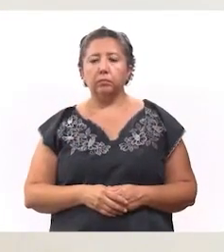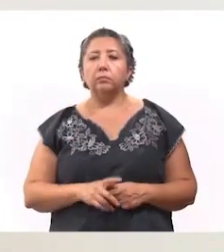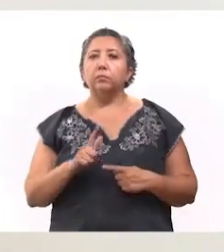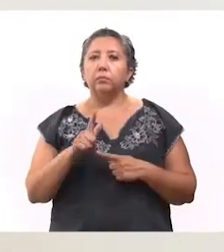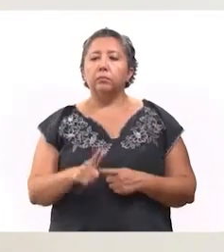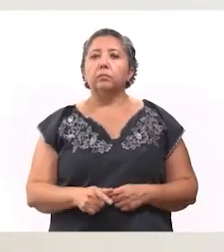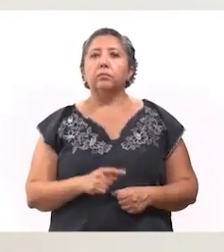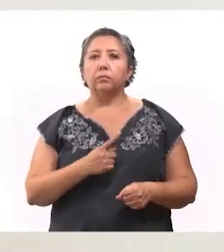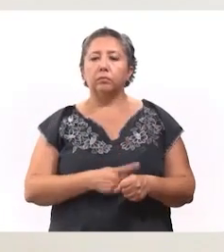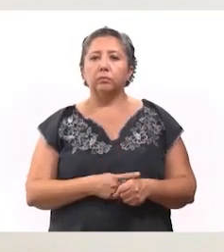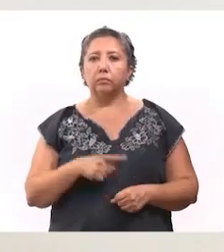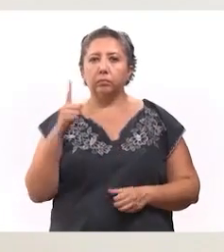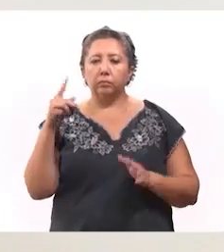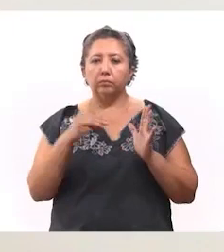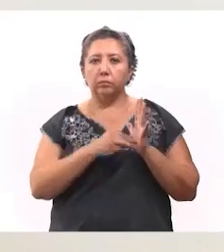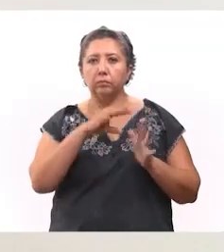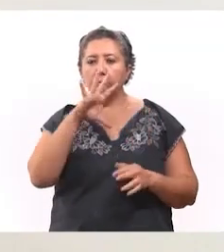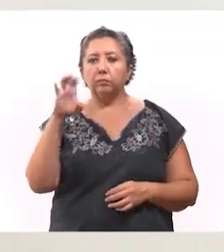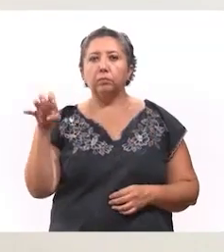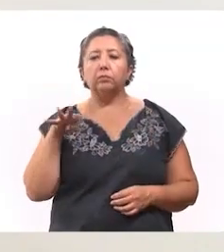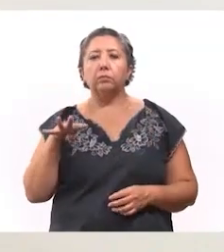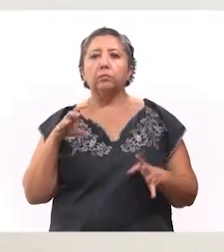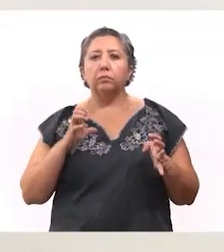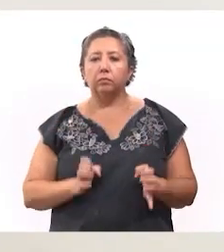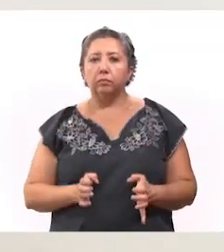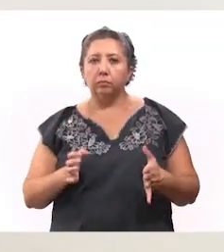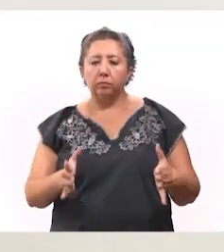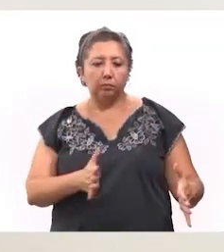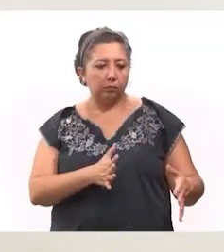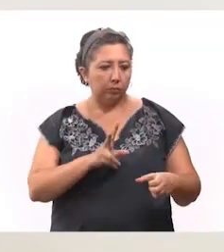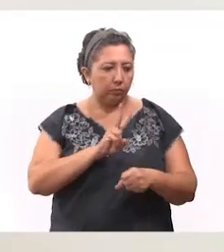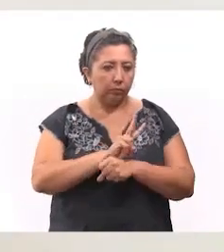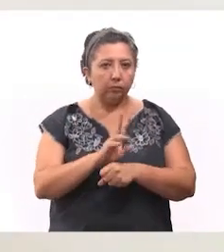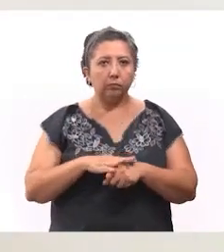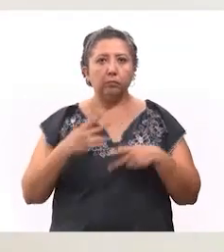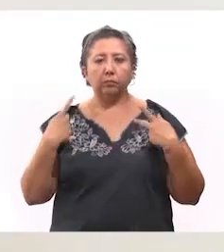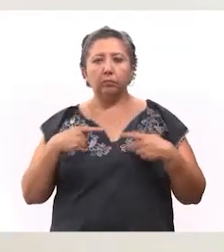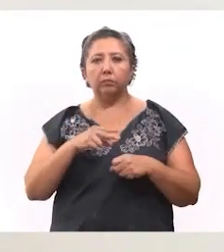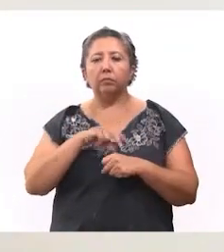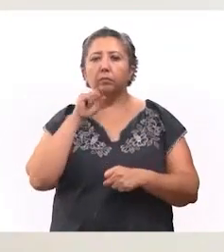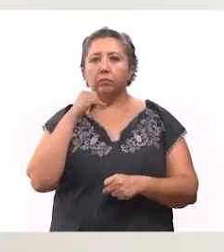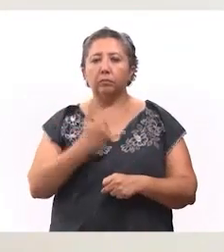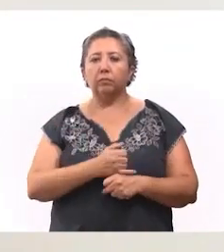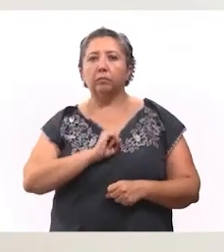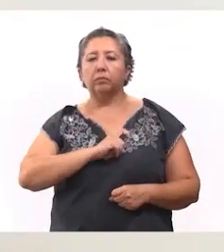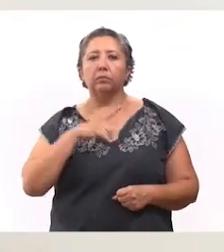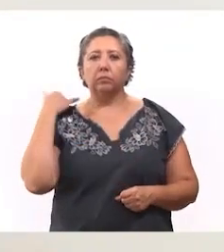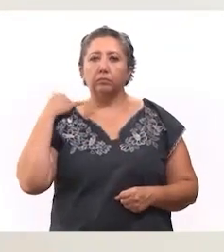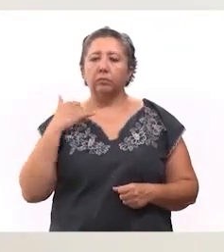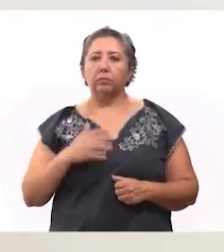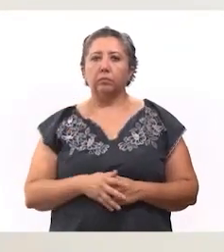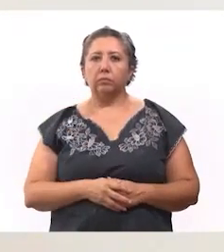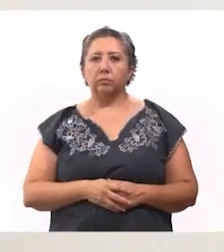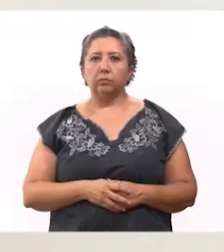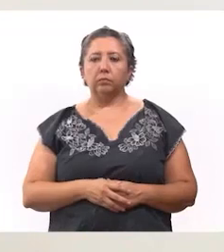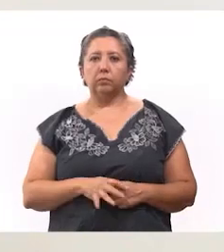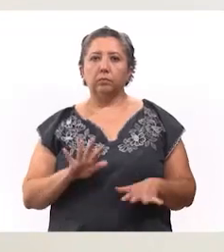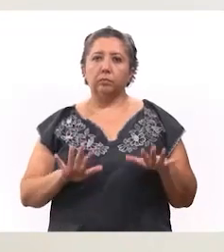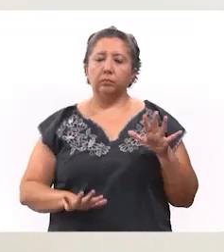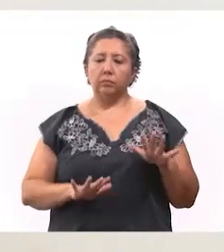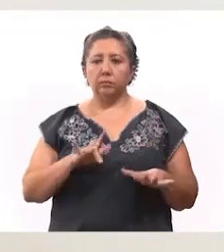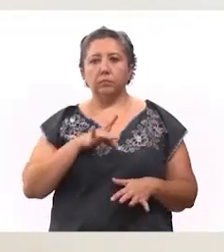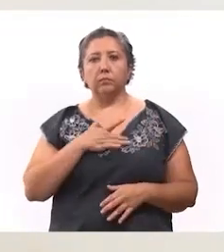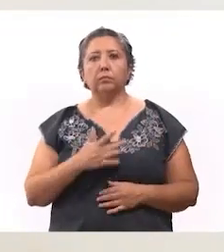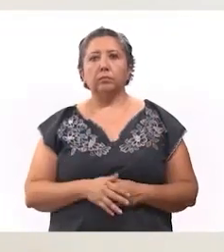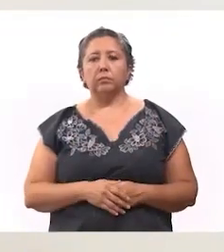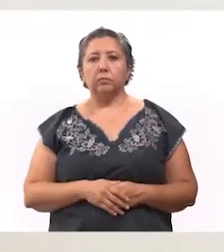De los casos activos, 1.519 están estables, aislados y monitoreados por personal médico de la Secretaría de Salud de Yucatán.